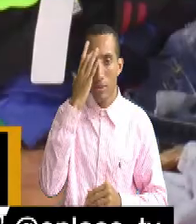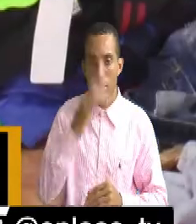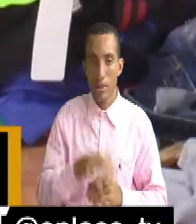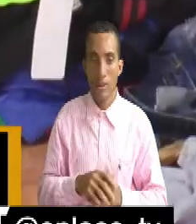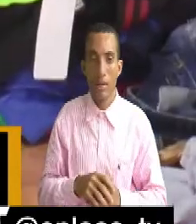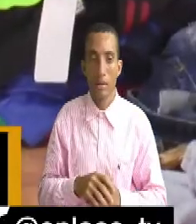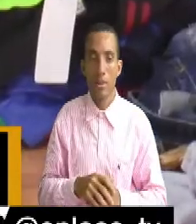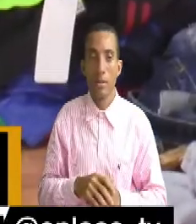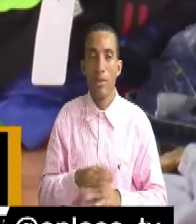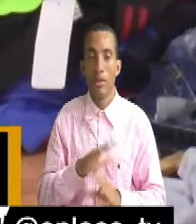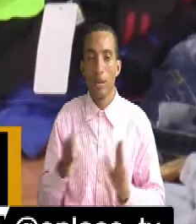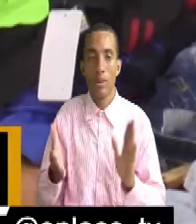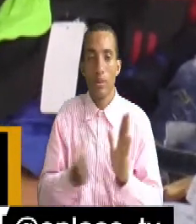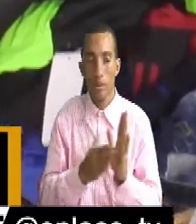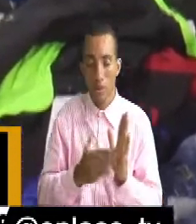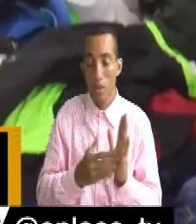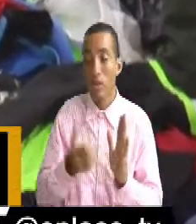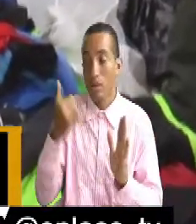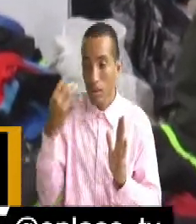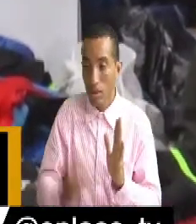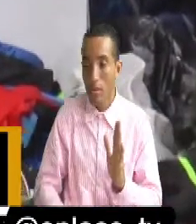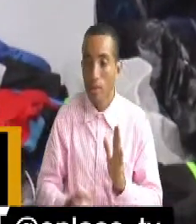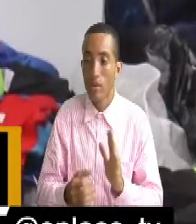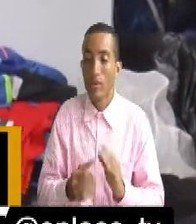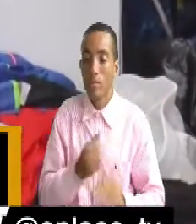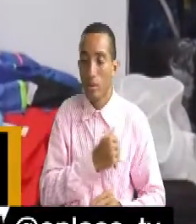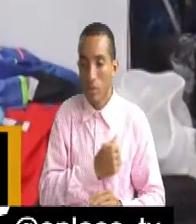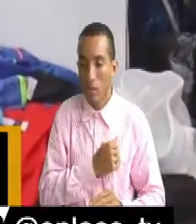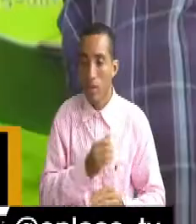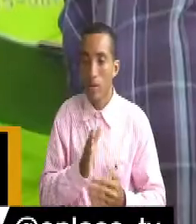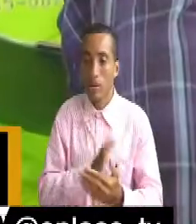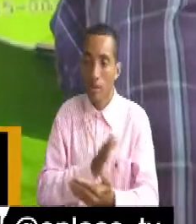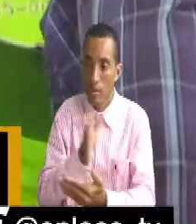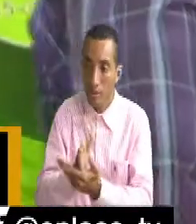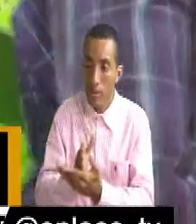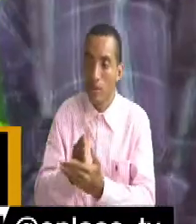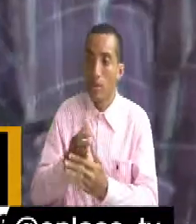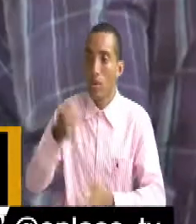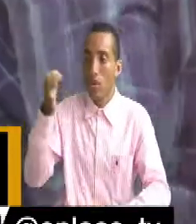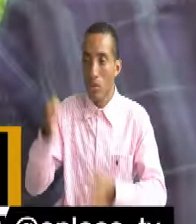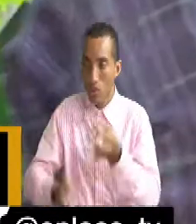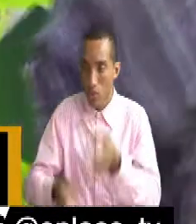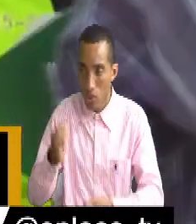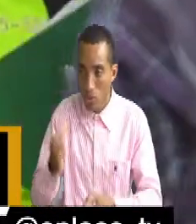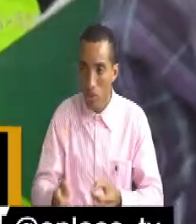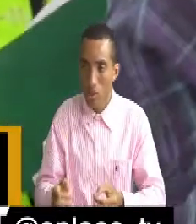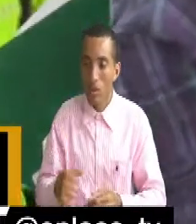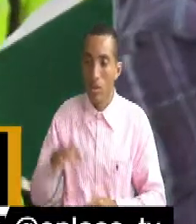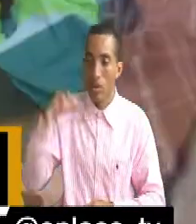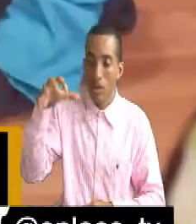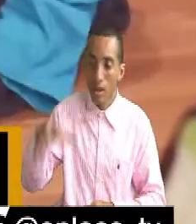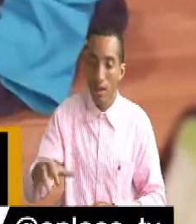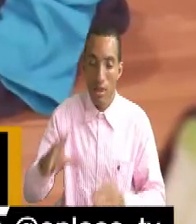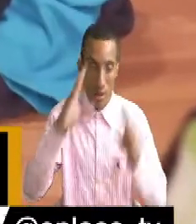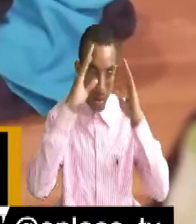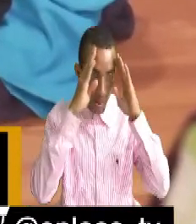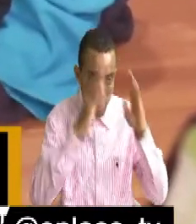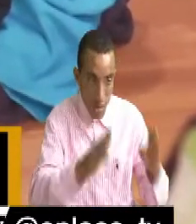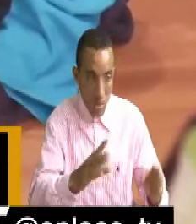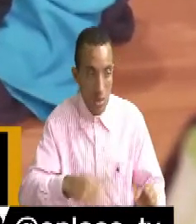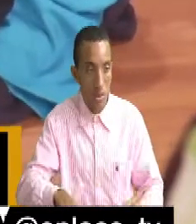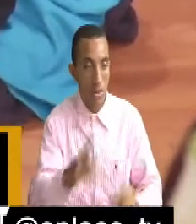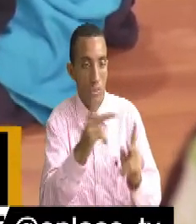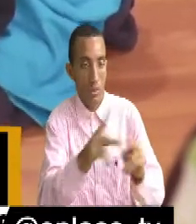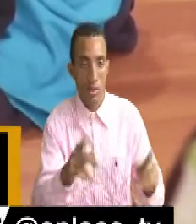pero no es algo probatorio. Recurran por favor hacia las autoridades judiciales, hacia la Oficina de Atención al Ciudadano, y pues se